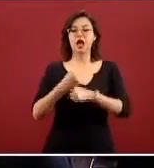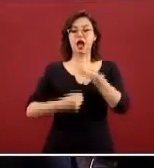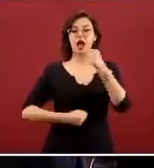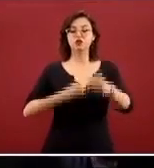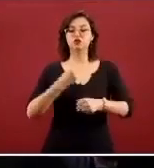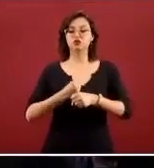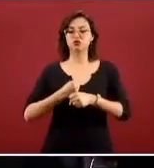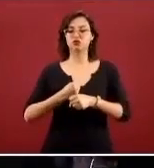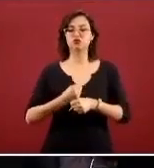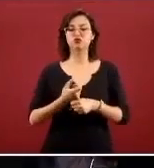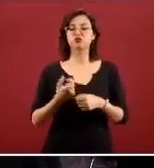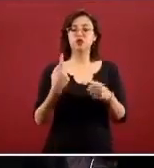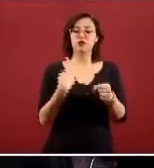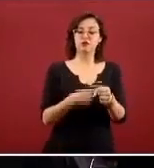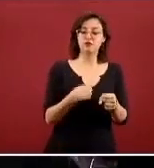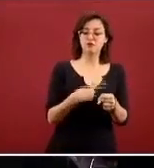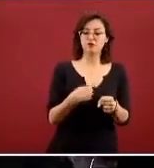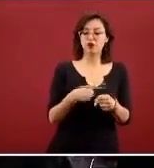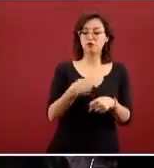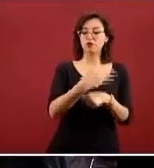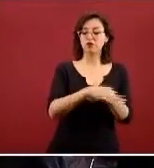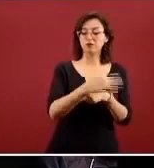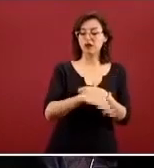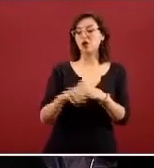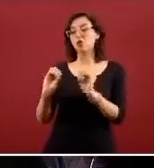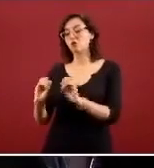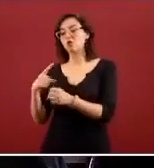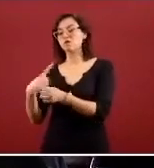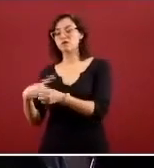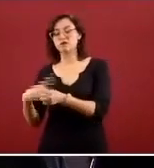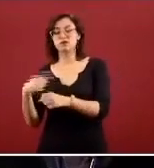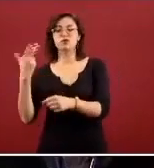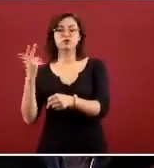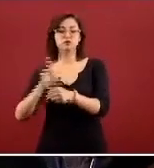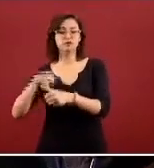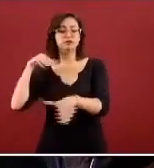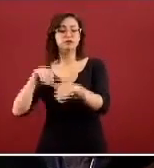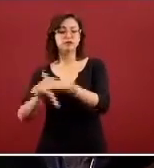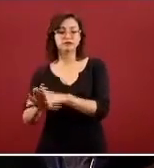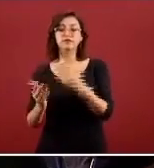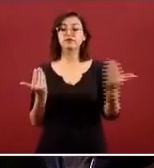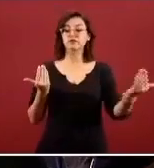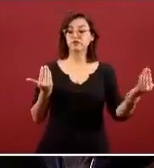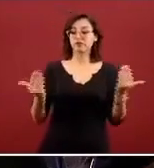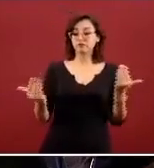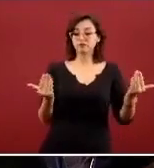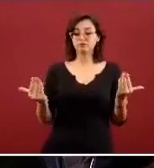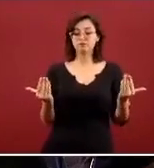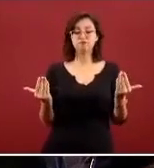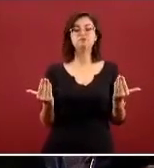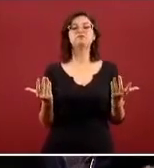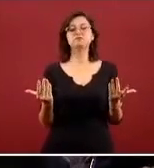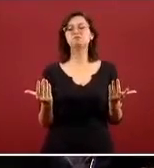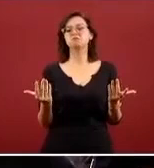son pacientes ambulatorios o hospitalizados. La proporción sí está similar a los últimos días, que es